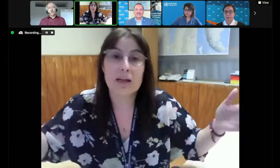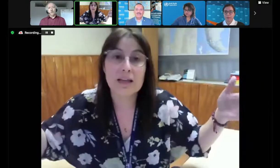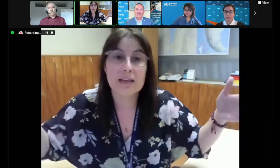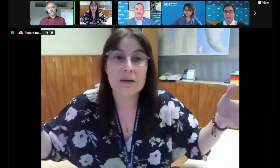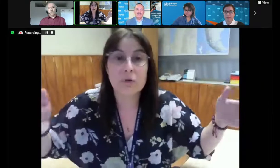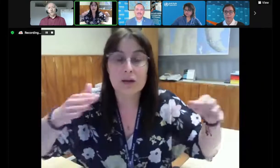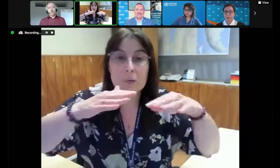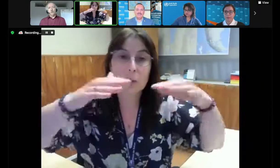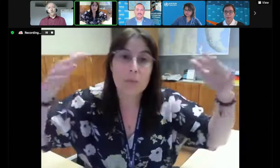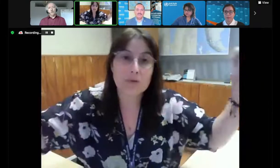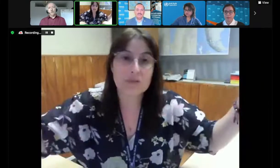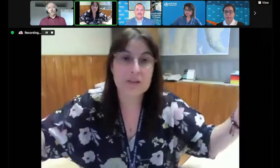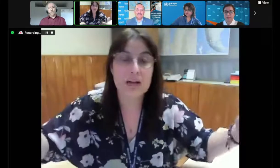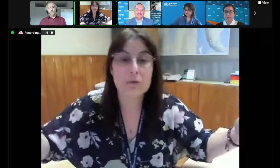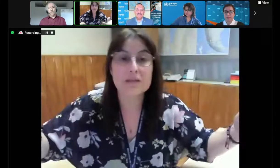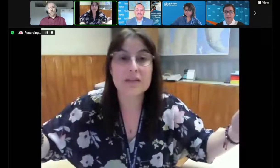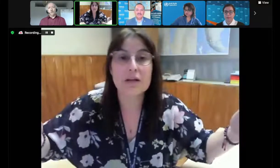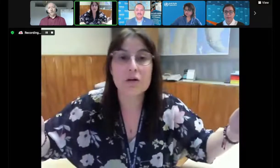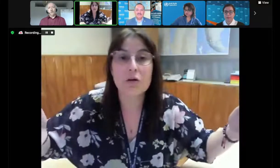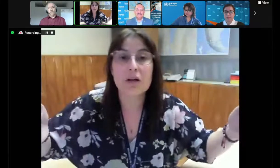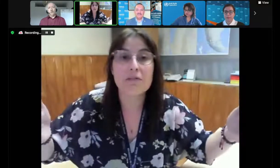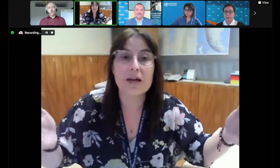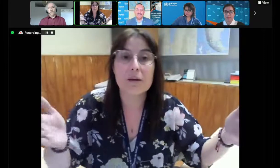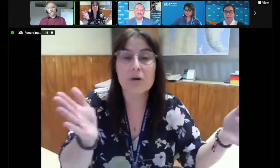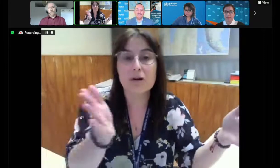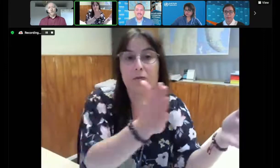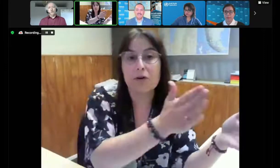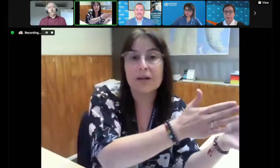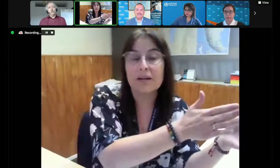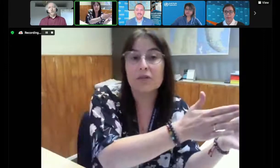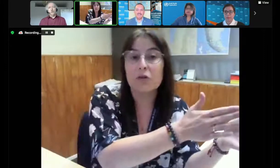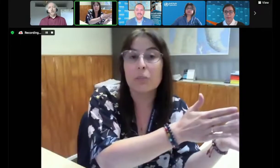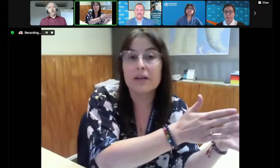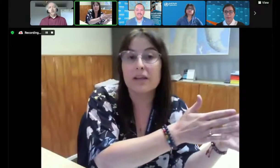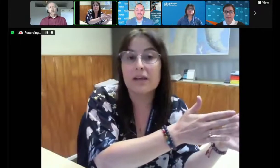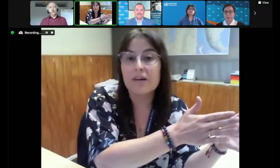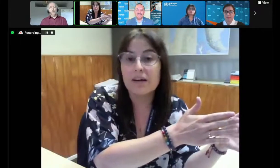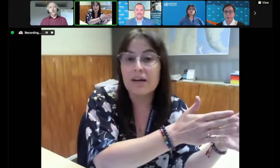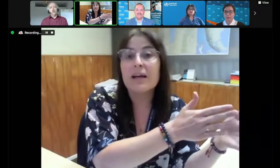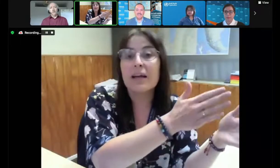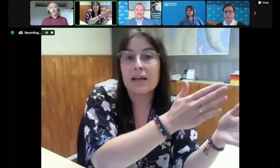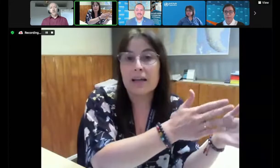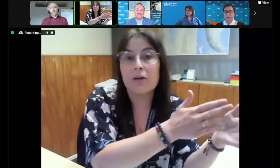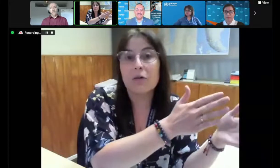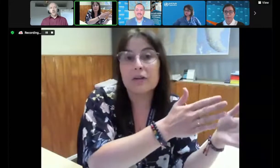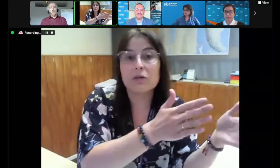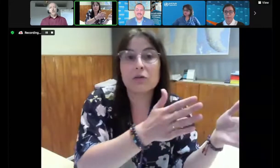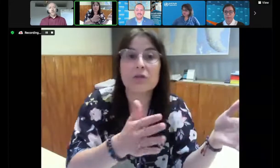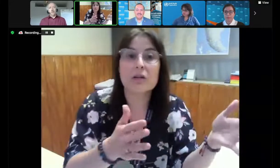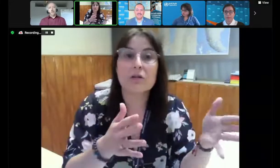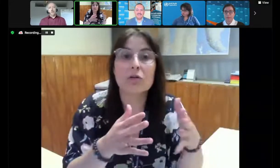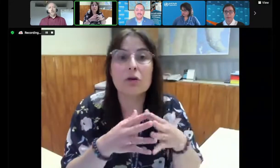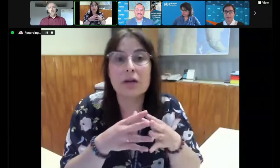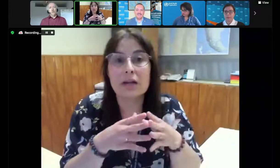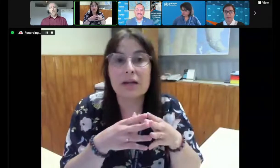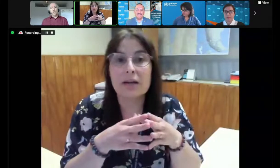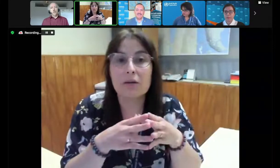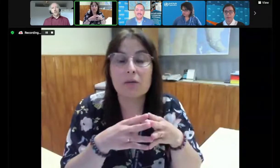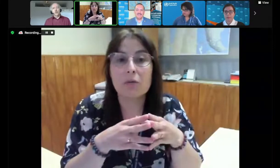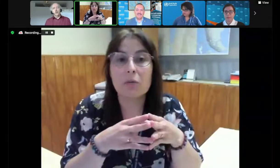cuando demos, digamos, por cerrado el ciclo y veamos en forma retrospectiva, con datos